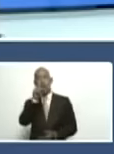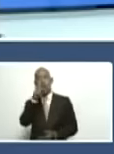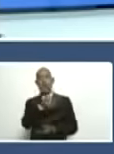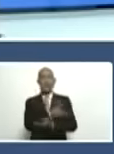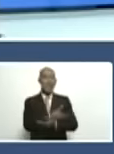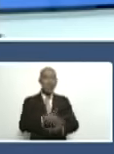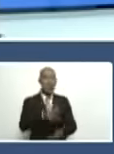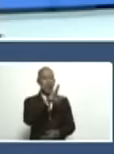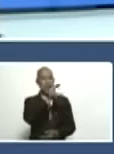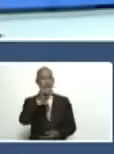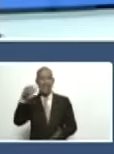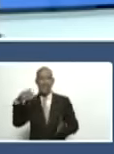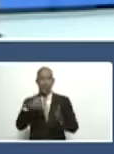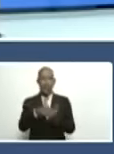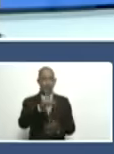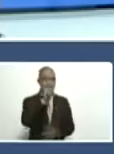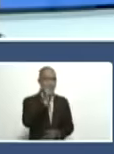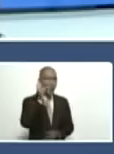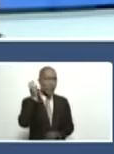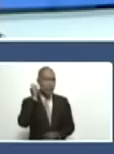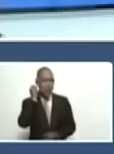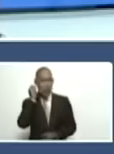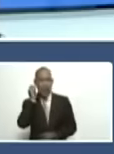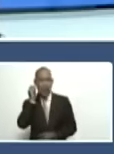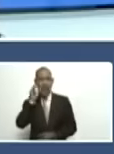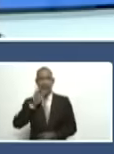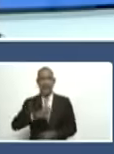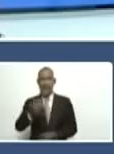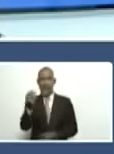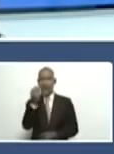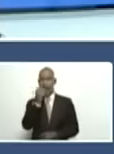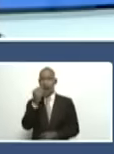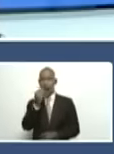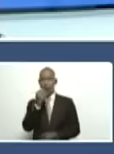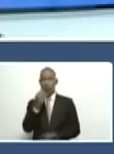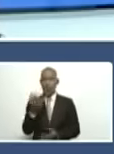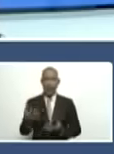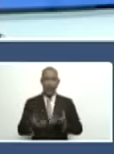1.300.000 hombres y mujeres que están comiendo candela, compadre.